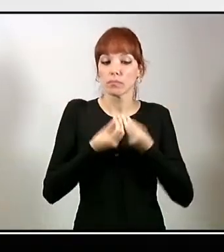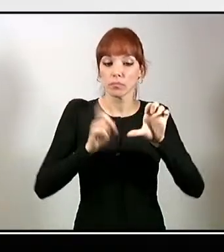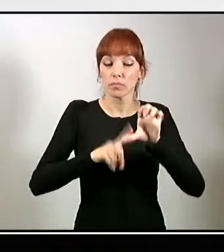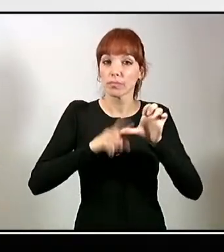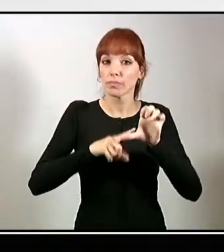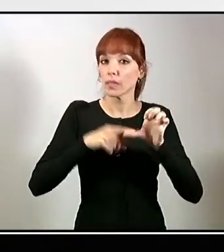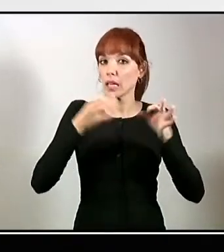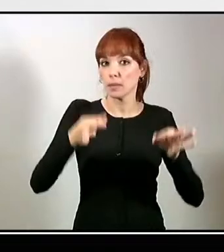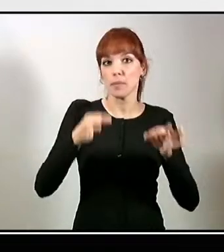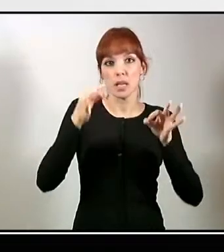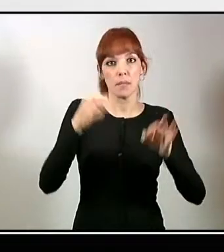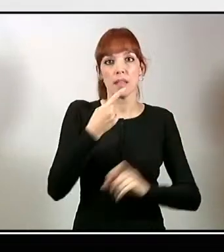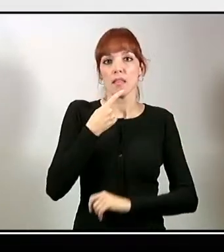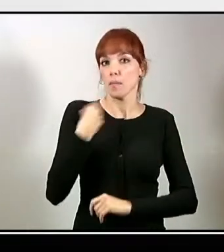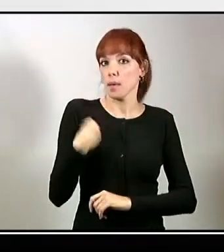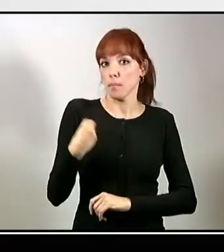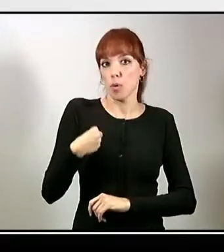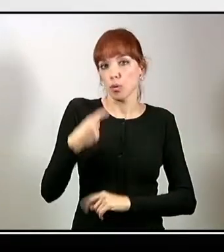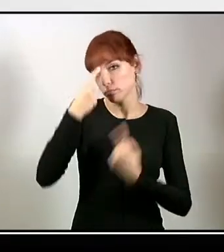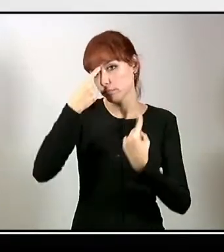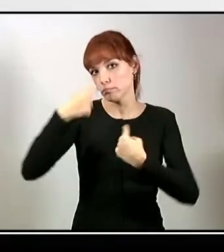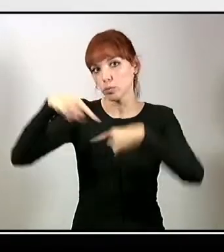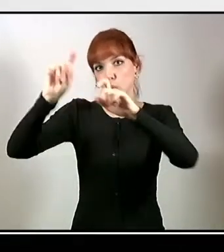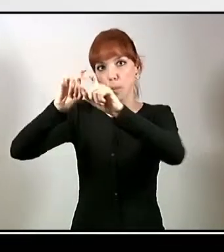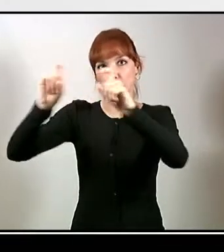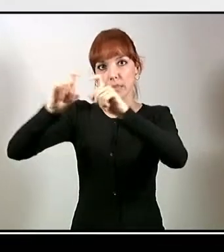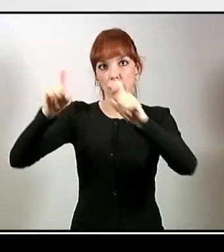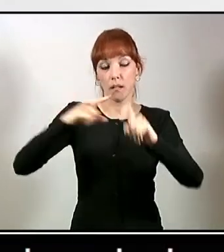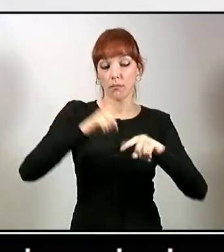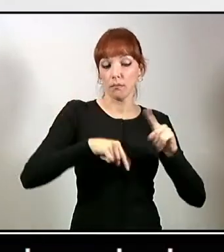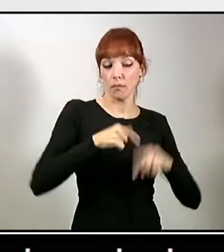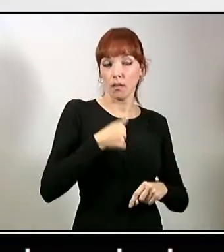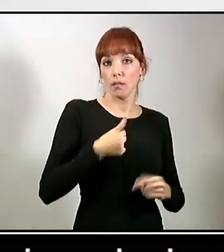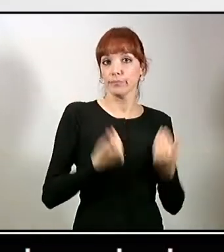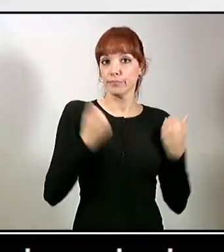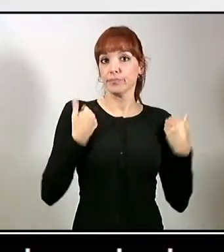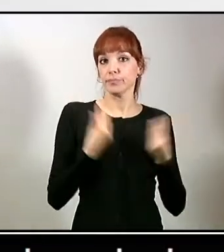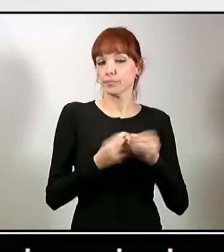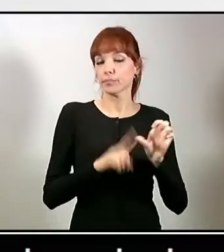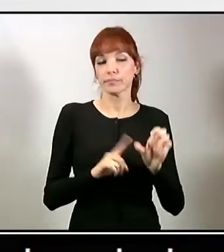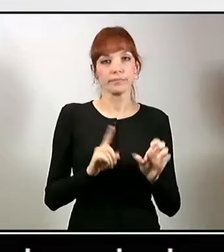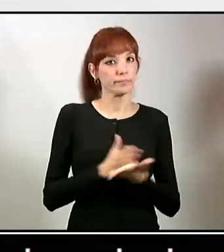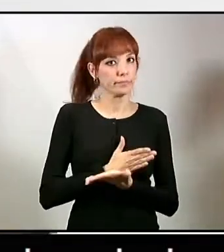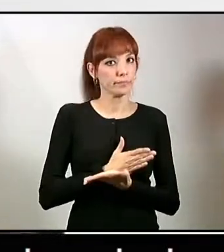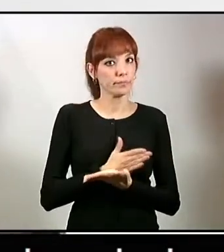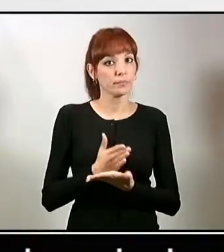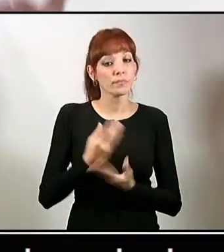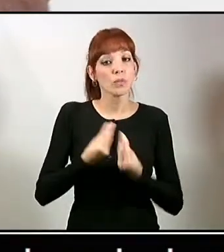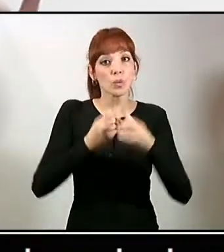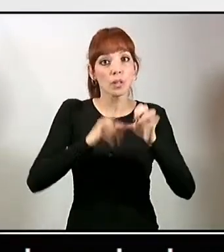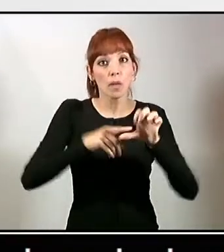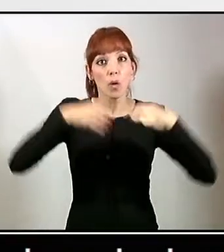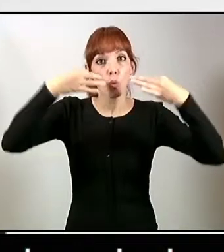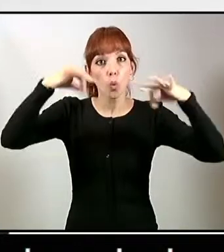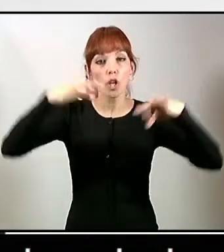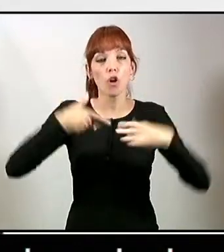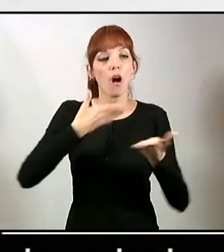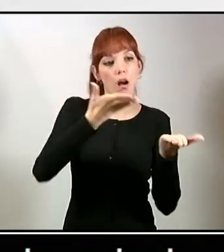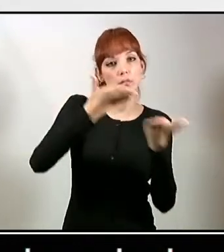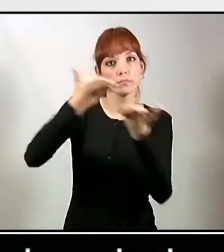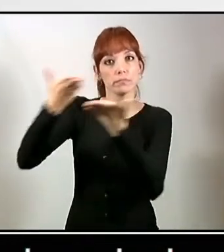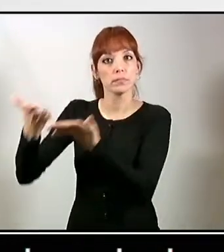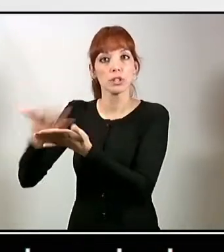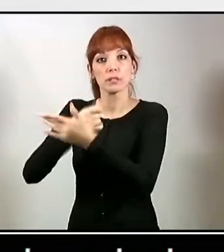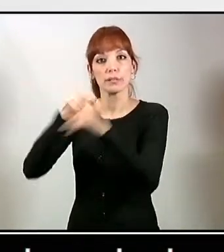inversiones dependen de las empresas, no dependen de la Junta. La Junta lo que hace es ayudar a todas las empresas que quieran